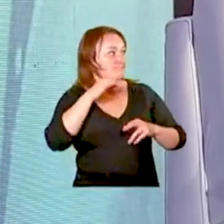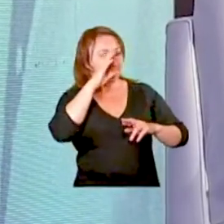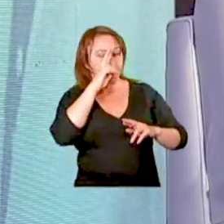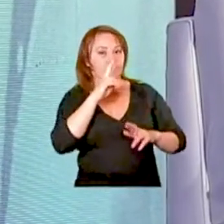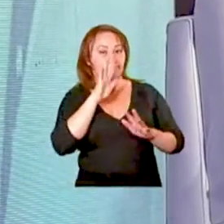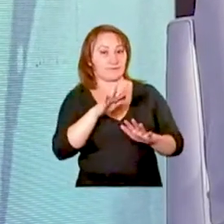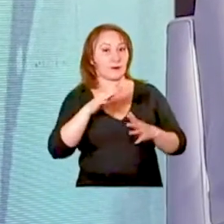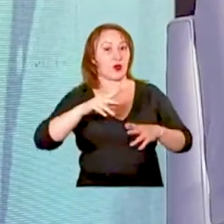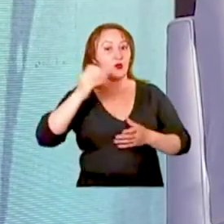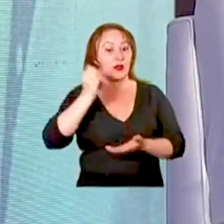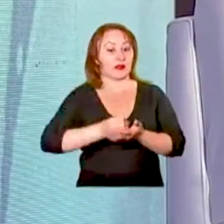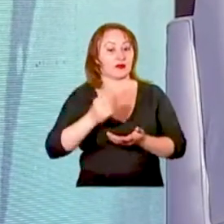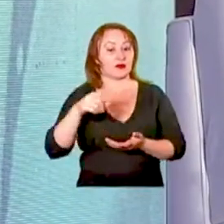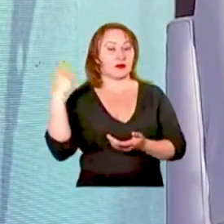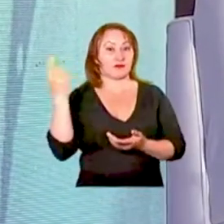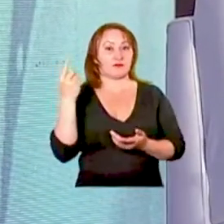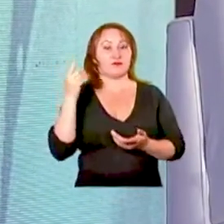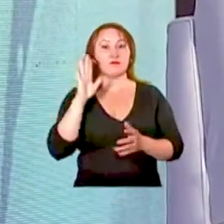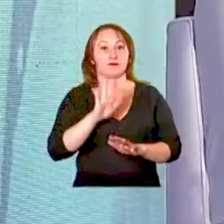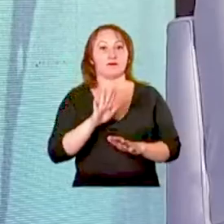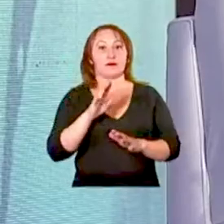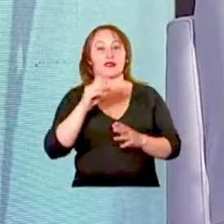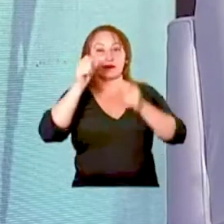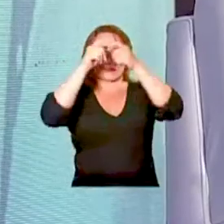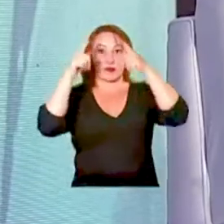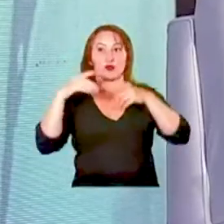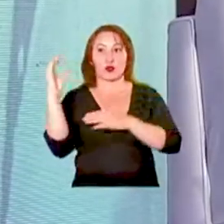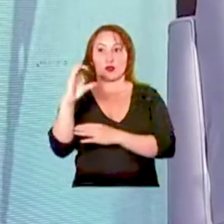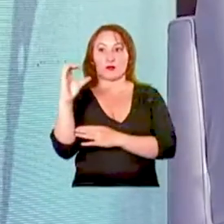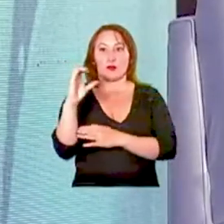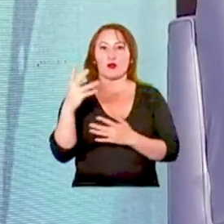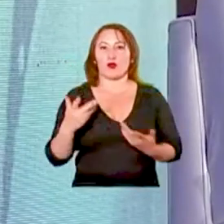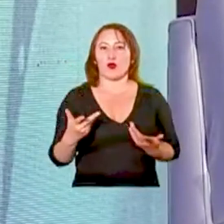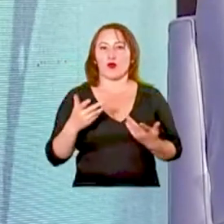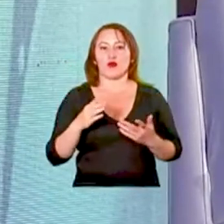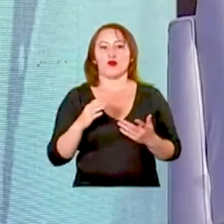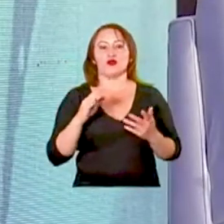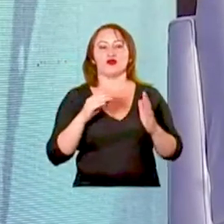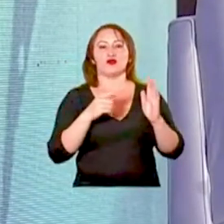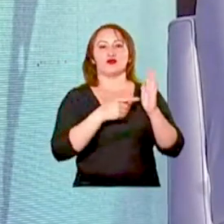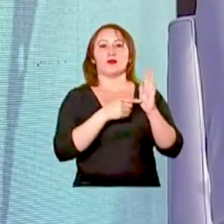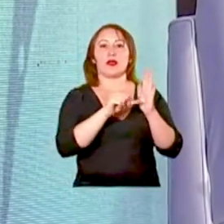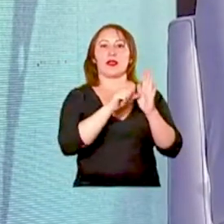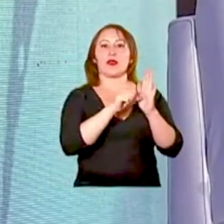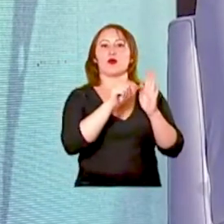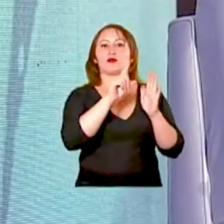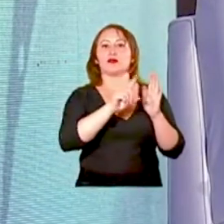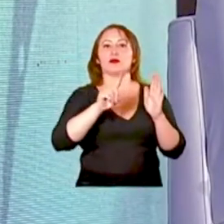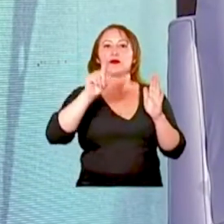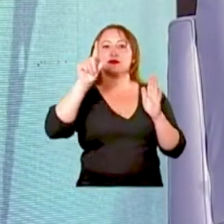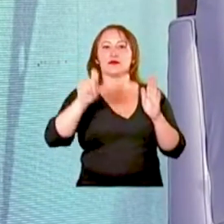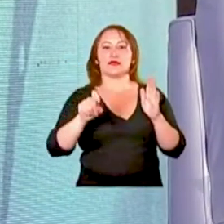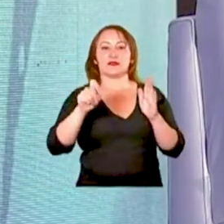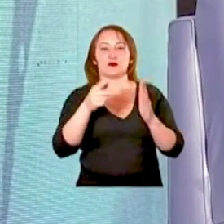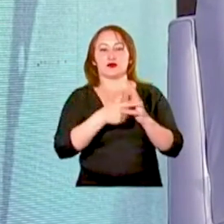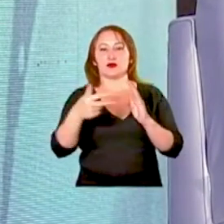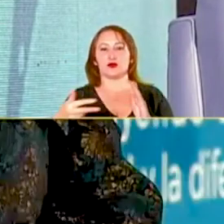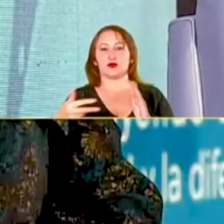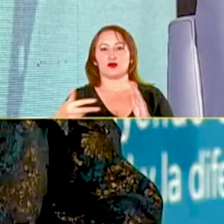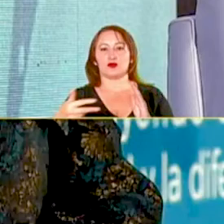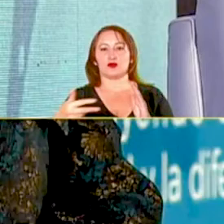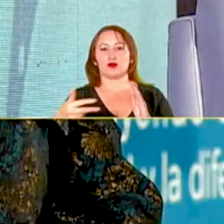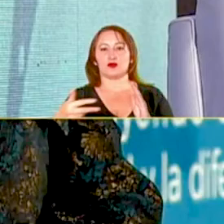internacionales que tiene el Estado colombiano, se empleó la cláusula del artículo 116 constitucional que